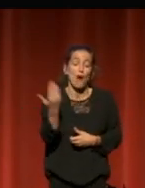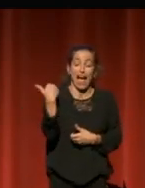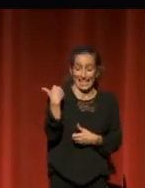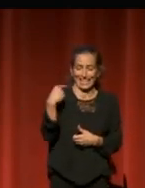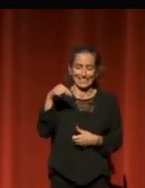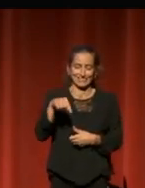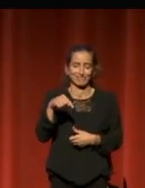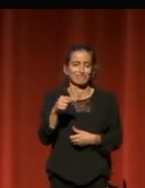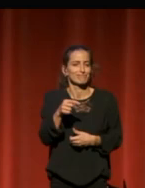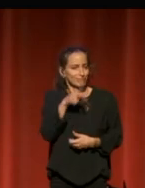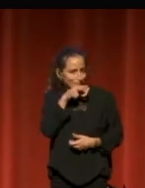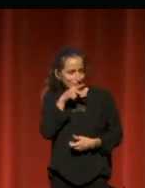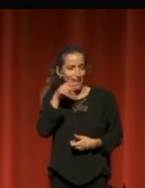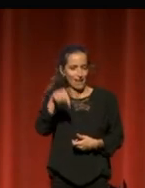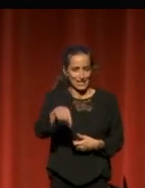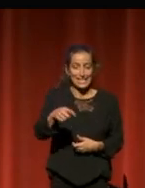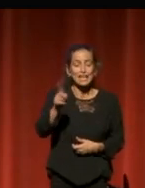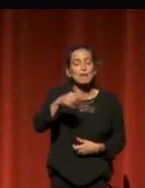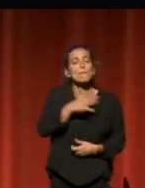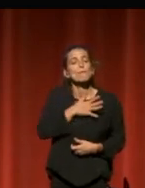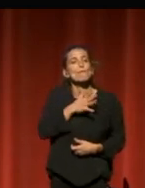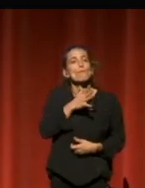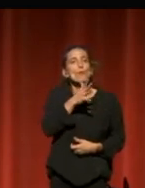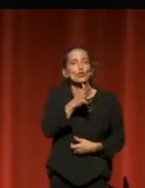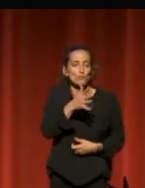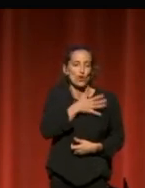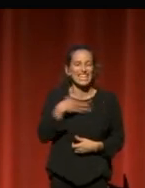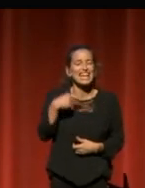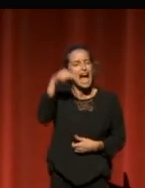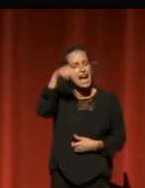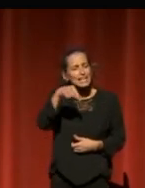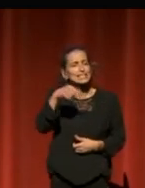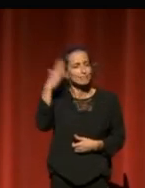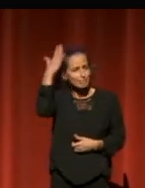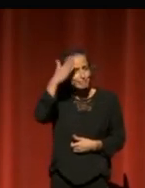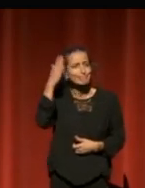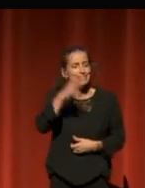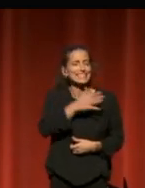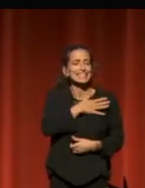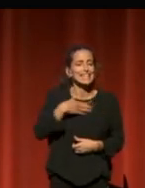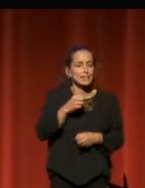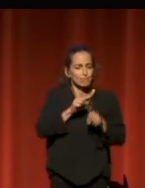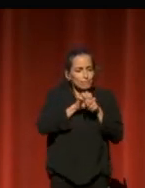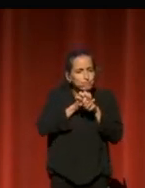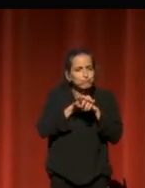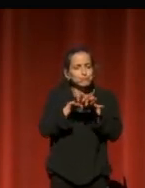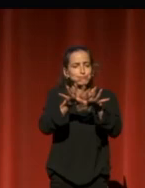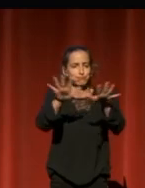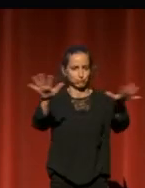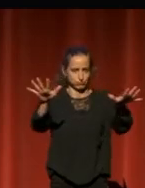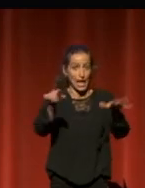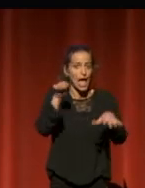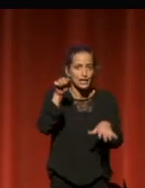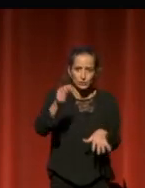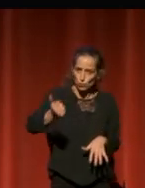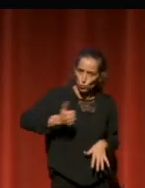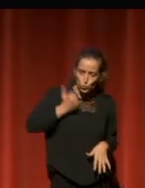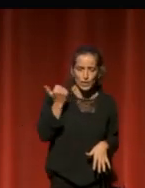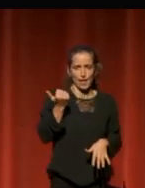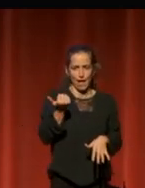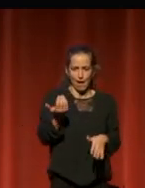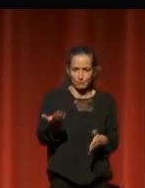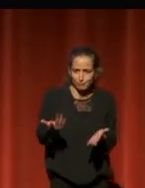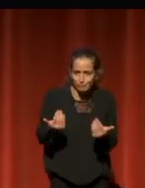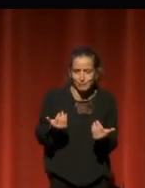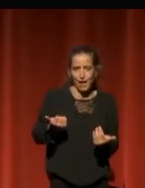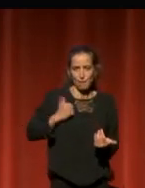darle a las bibliotecas en esta comunidad. Esas cosas hay que aprovecharlas, ese tren hay que subirse a él y